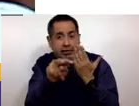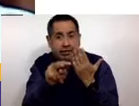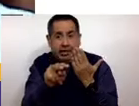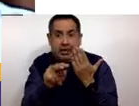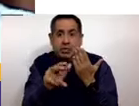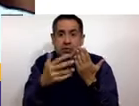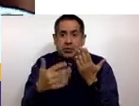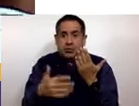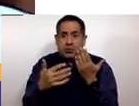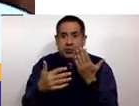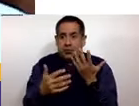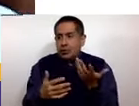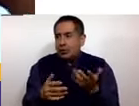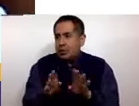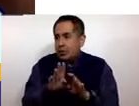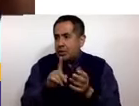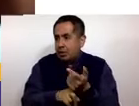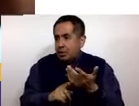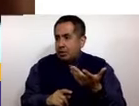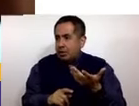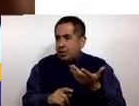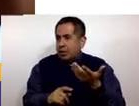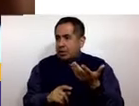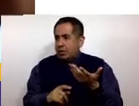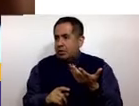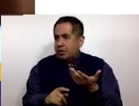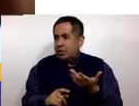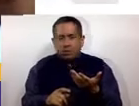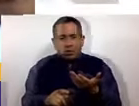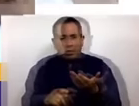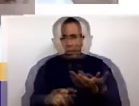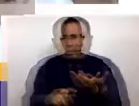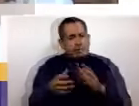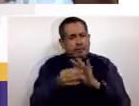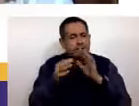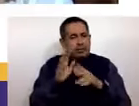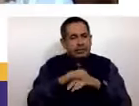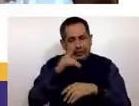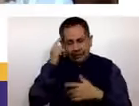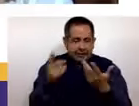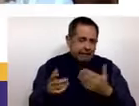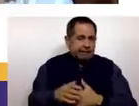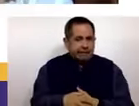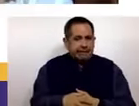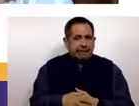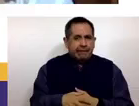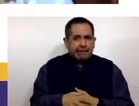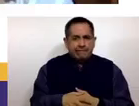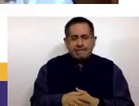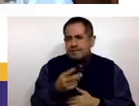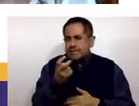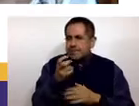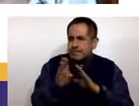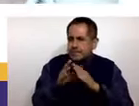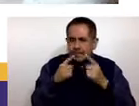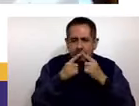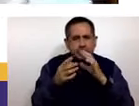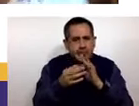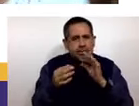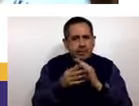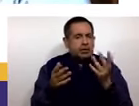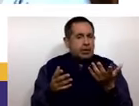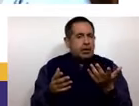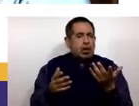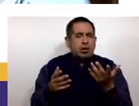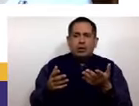familia, tu edad la podemos sacar fácilmente. Todo. tus Dejarlas entrar a la experiencias, cocina de mi abuela,